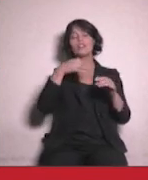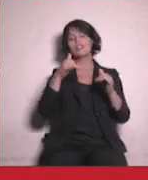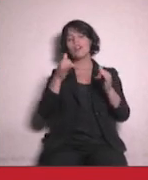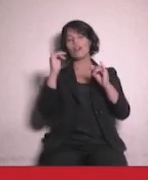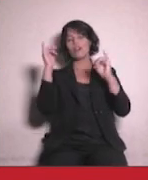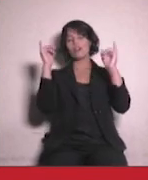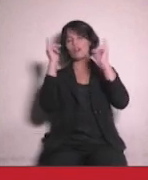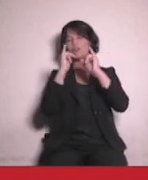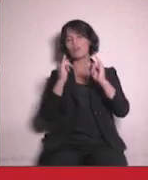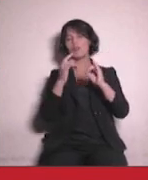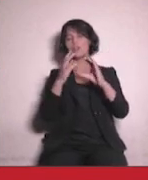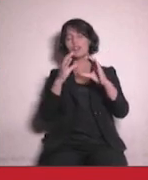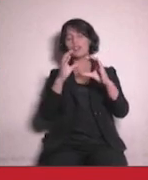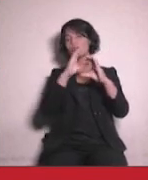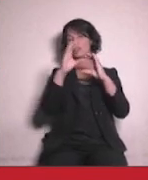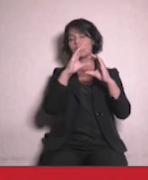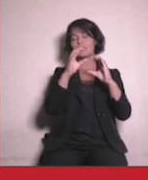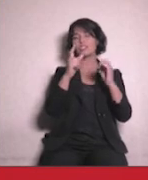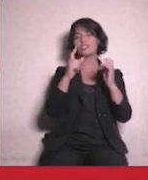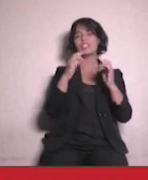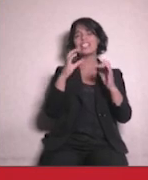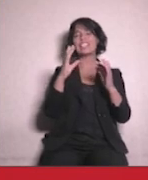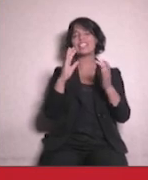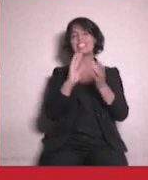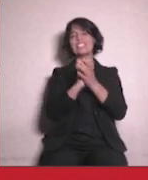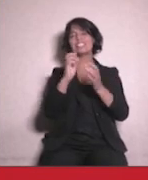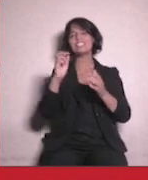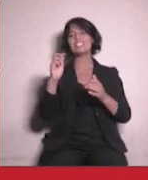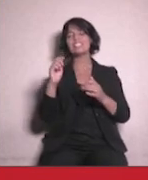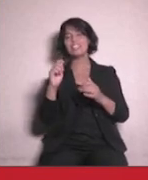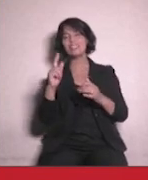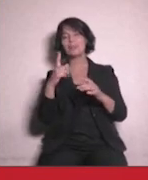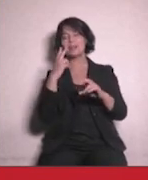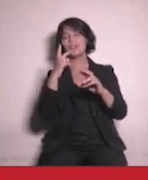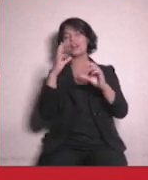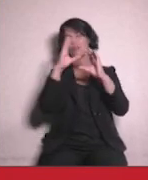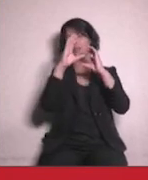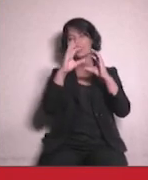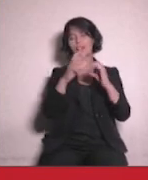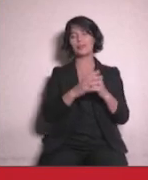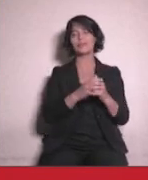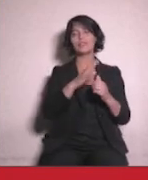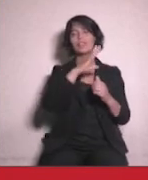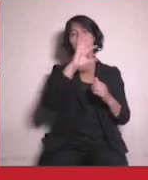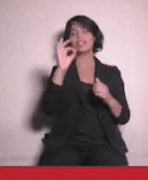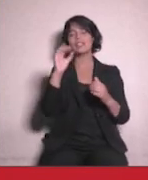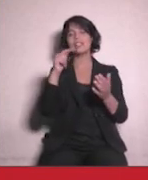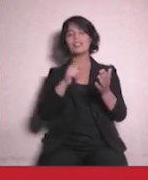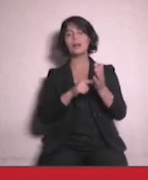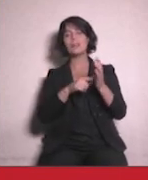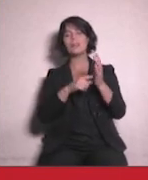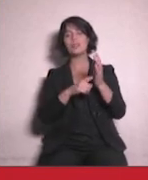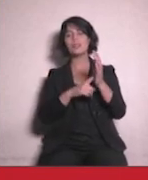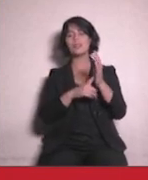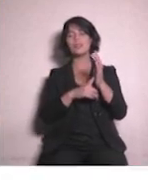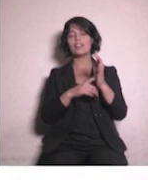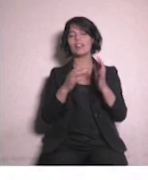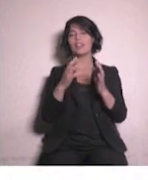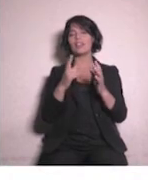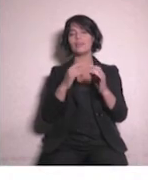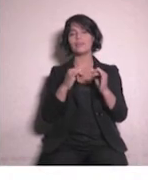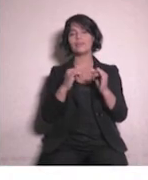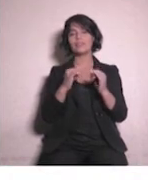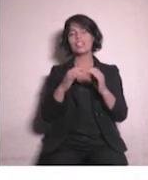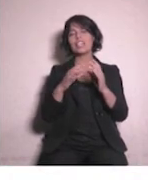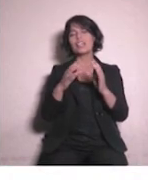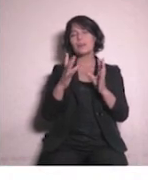comunicarse. Realizaron en el año más de 11 millones de transacciones, 500.000 simulaciones de pensión. Muy importante la simulación